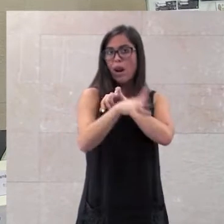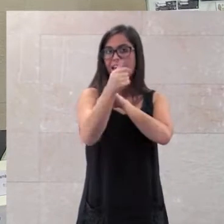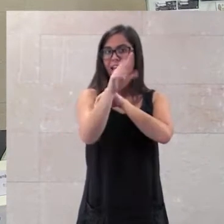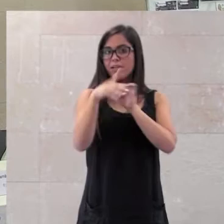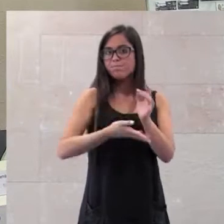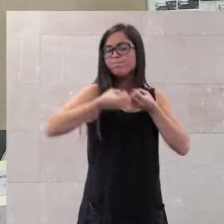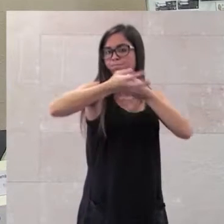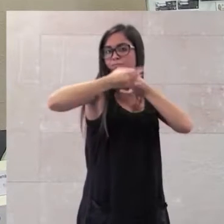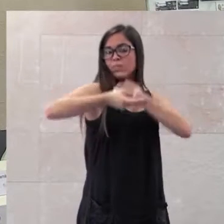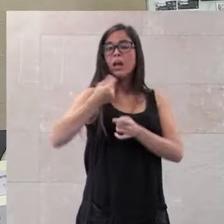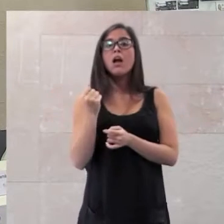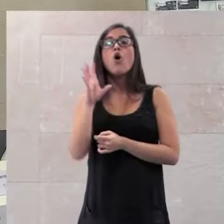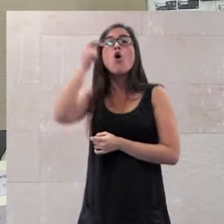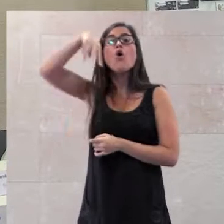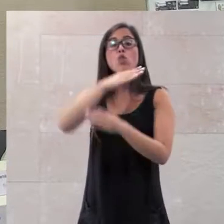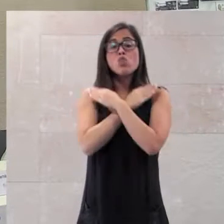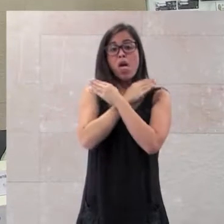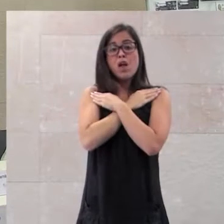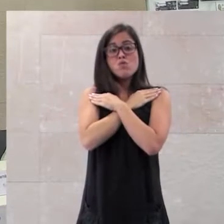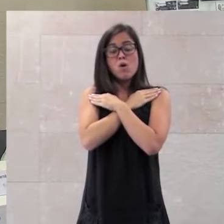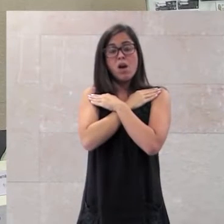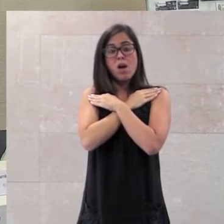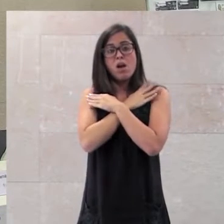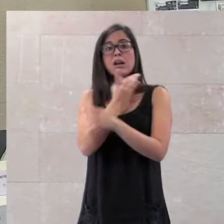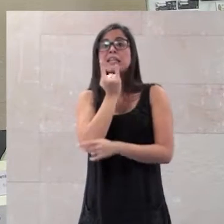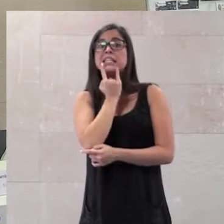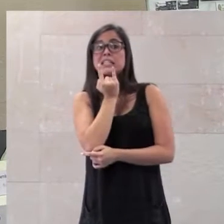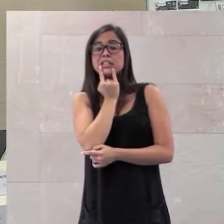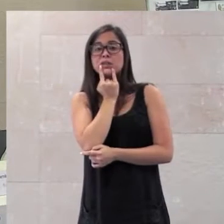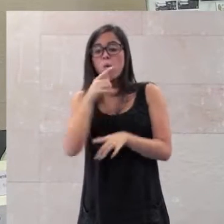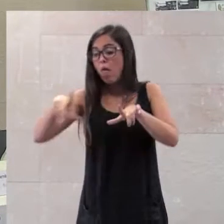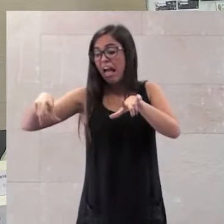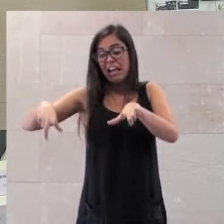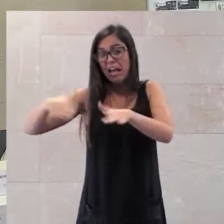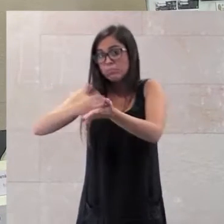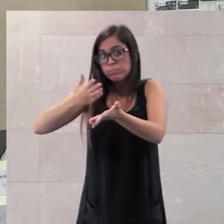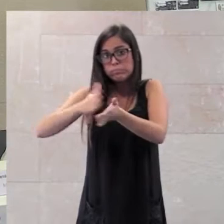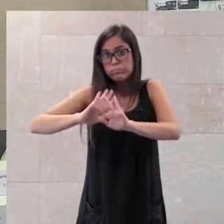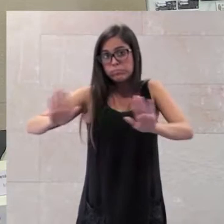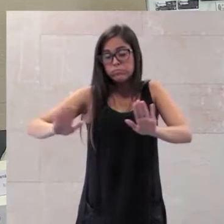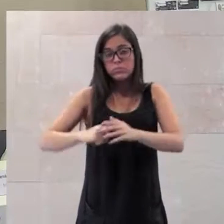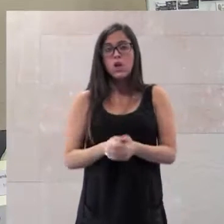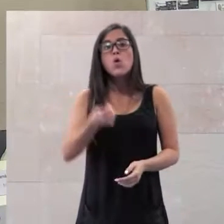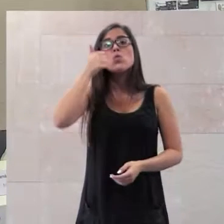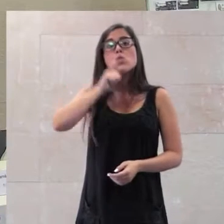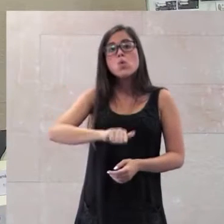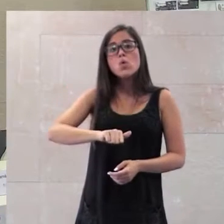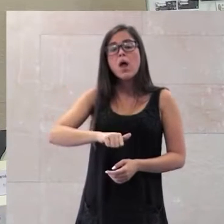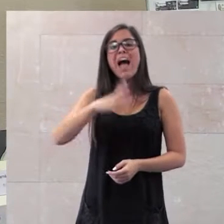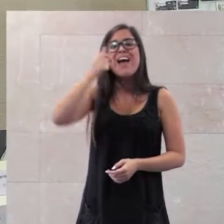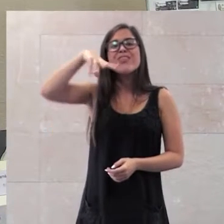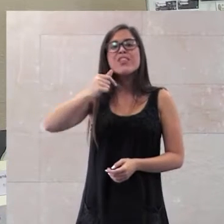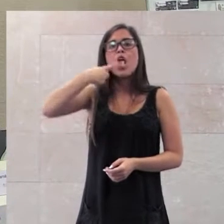En Ondarroa, Etxelila. En Getxo es una gela. Y en Durango,